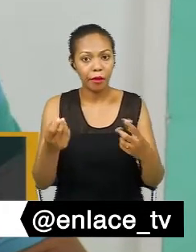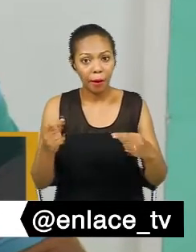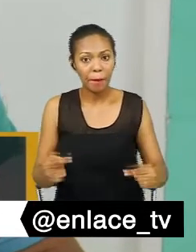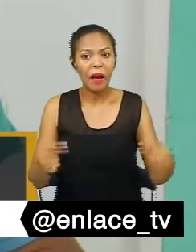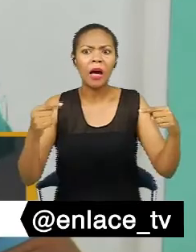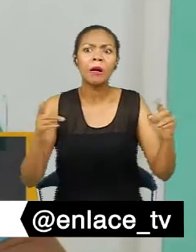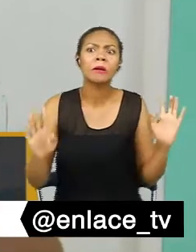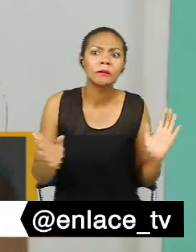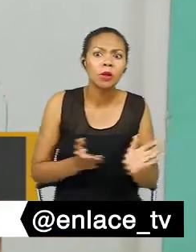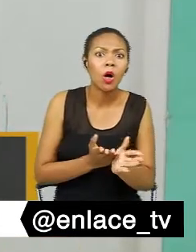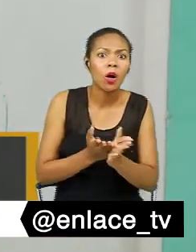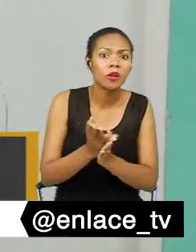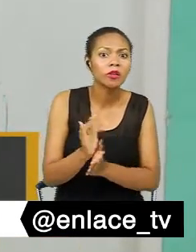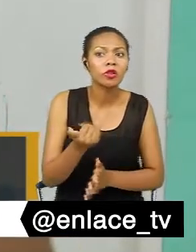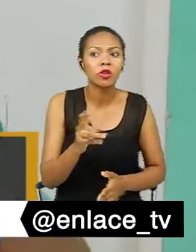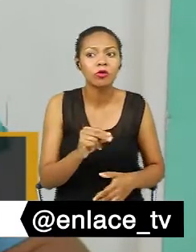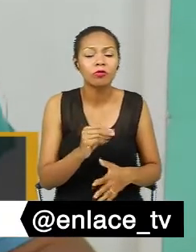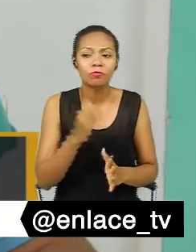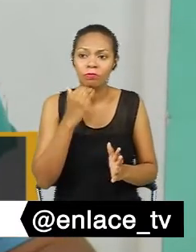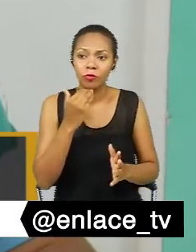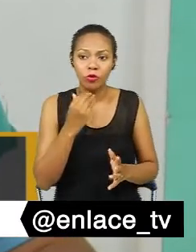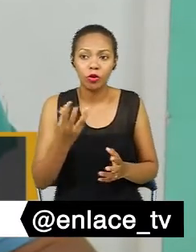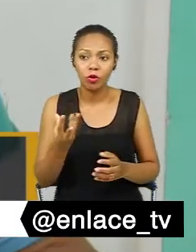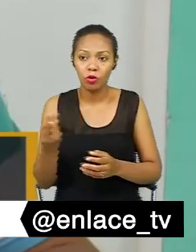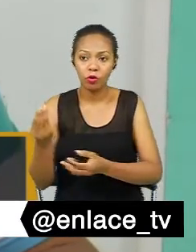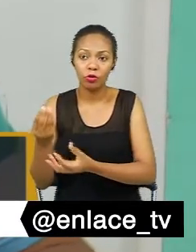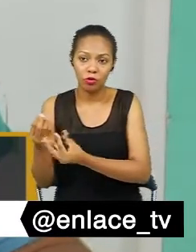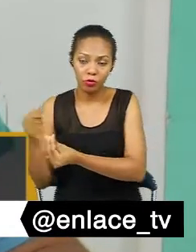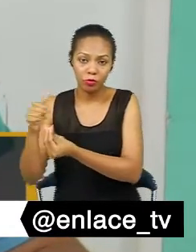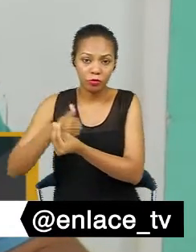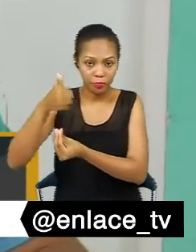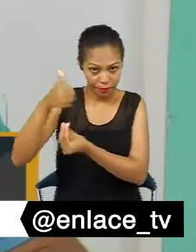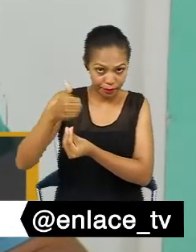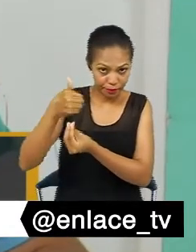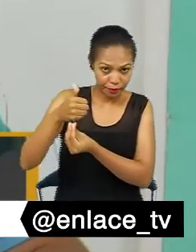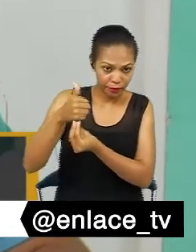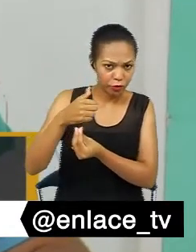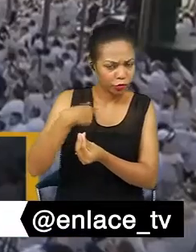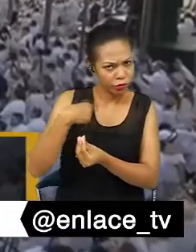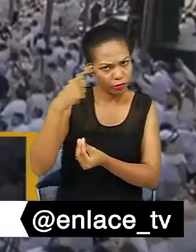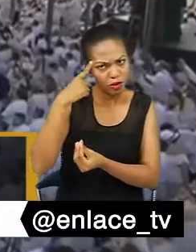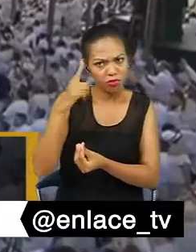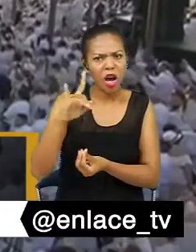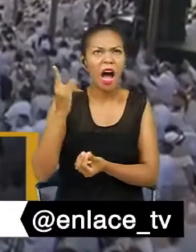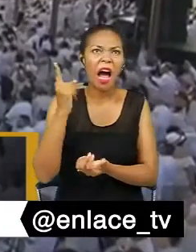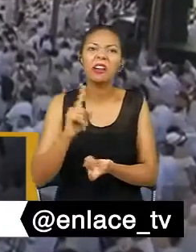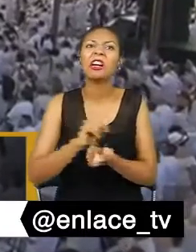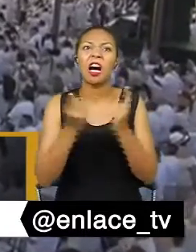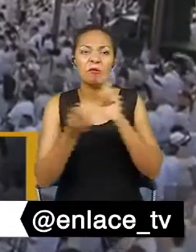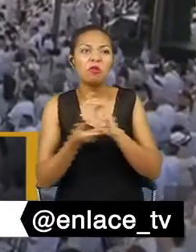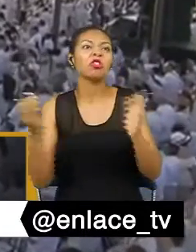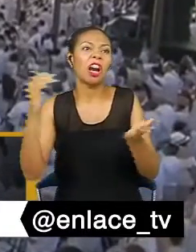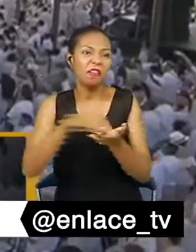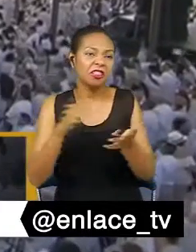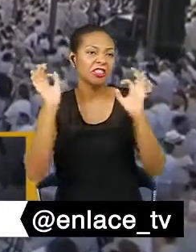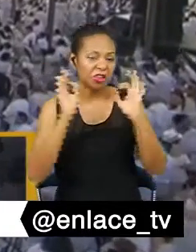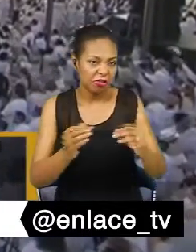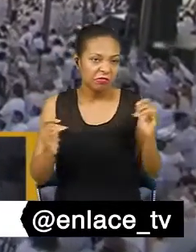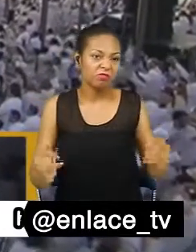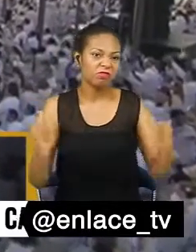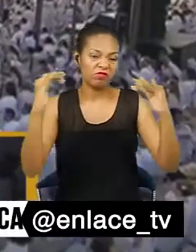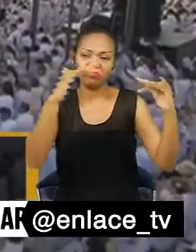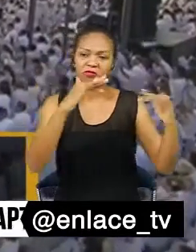para mi concepto y para la Corporación Credos, considero que no va a haber un cambio fundamental. El anuncio del cese bilateral del fuego lo hizo el